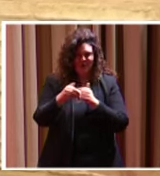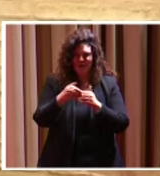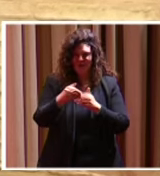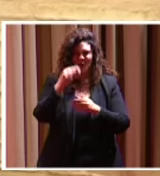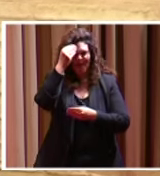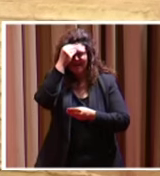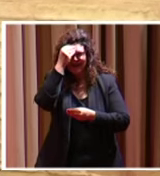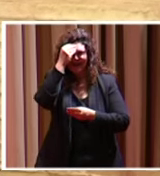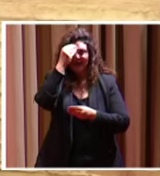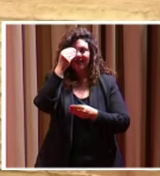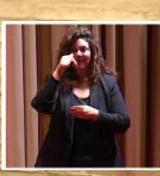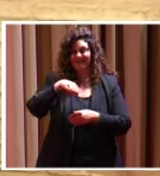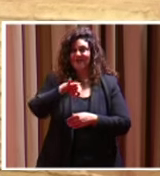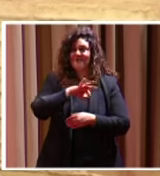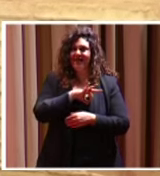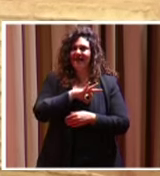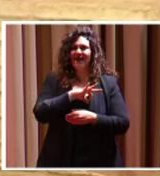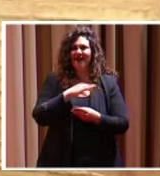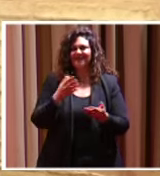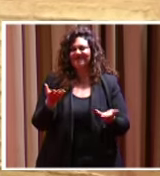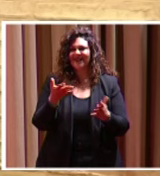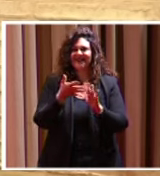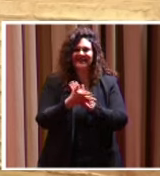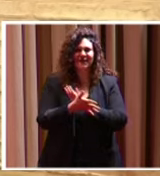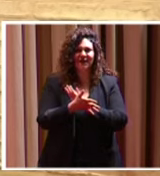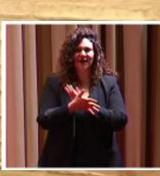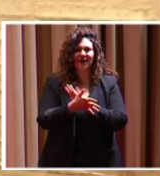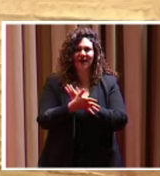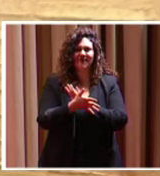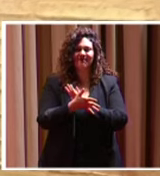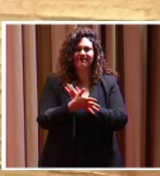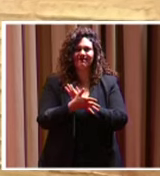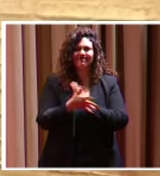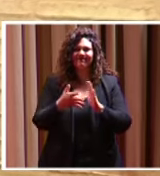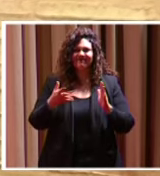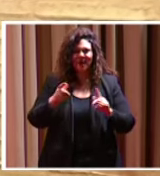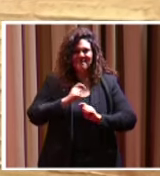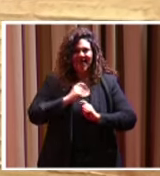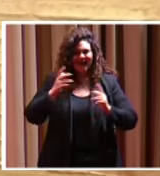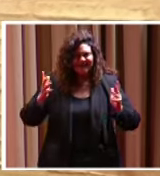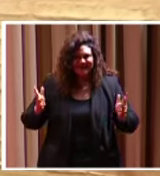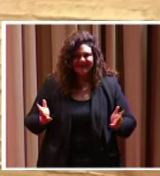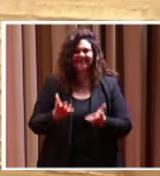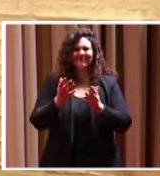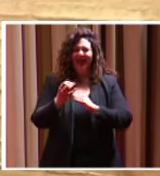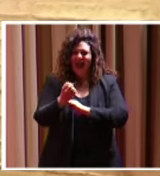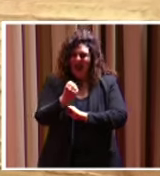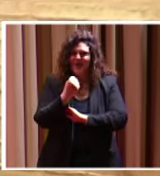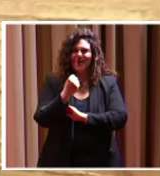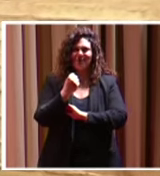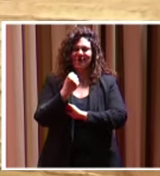mente. Y esta medalla pues me da ese empujón, ese